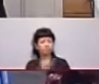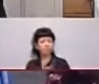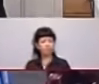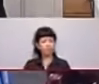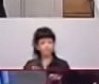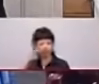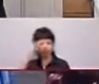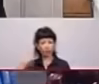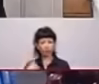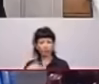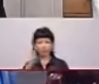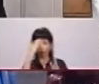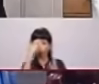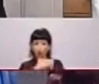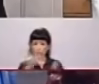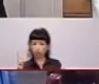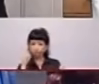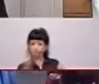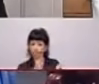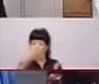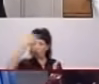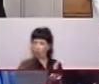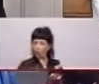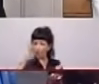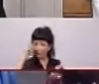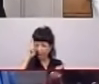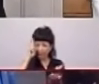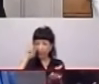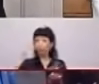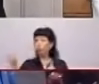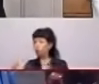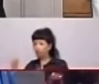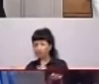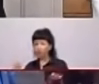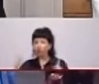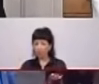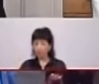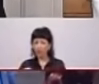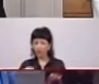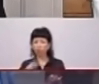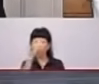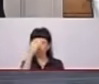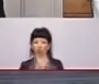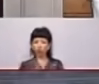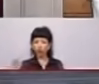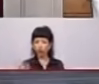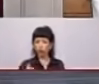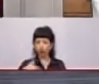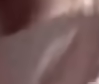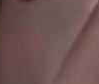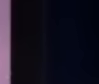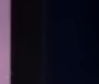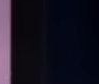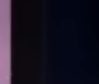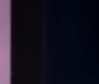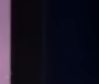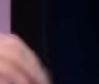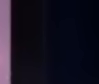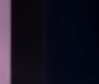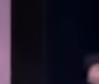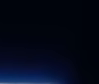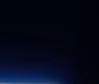al presidente de la Nación, y a Karina Milei. ¿Qué ha pasado? A saludar a un perro. Perro. Ah, no te puedo creer.